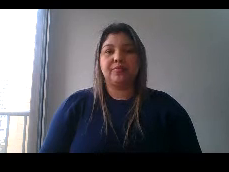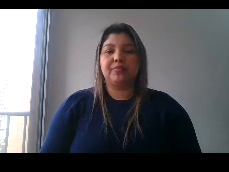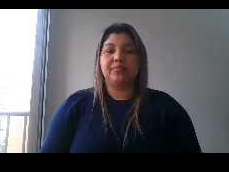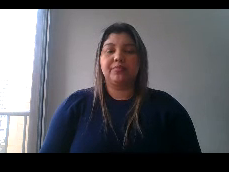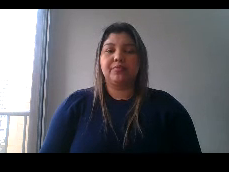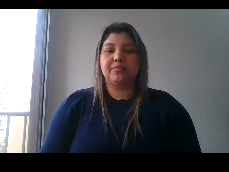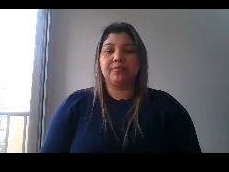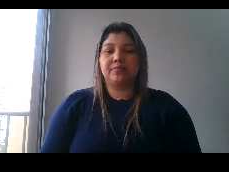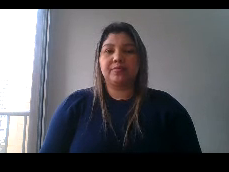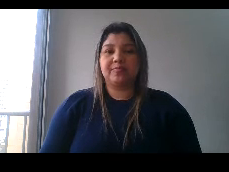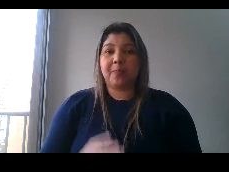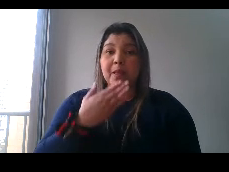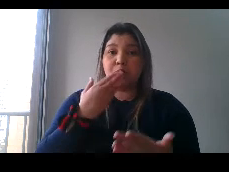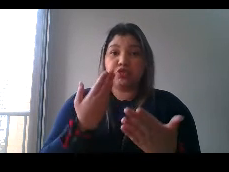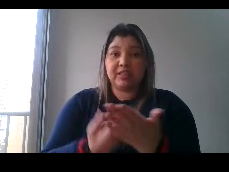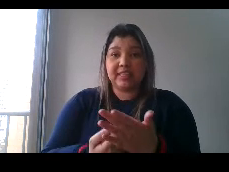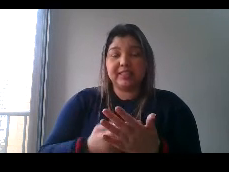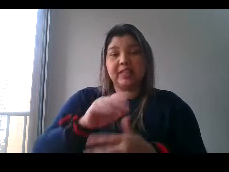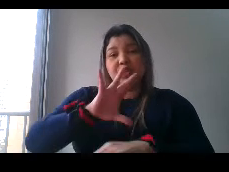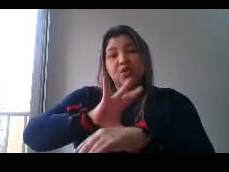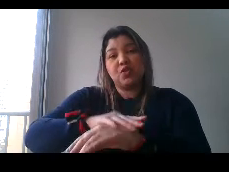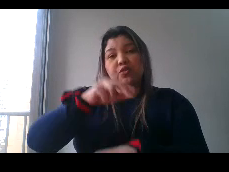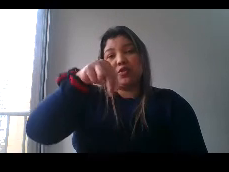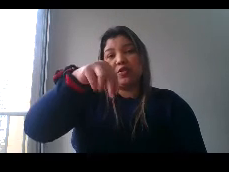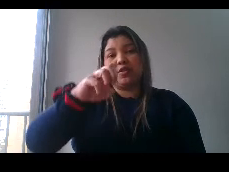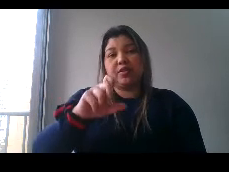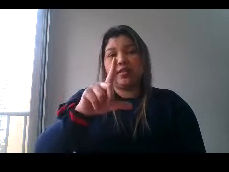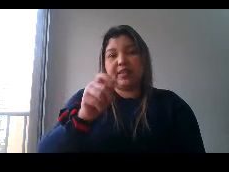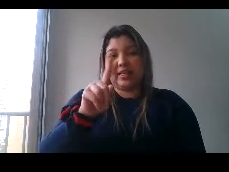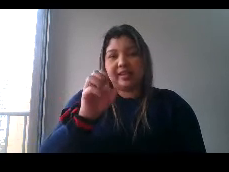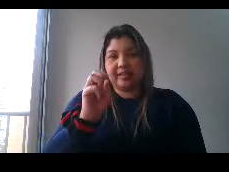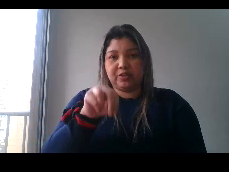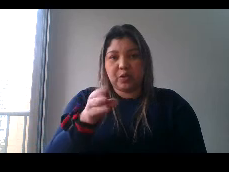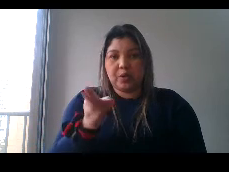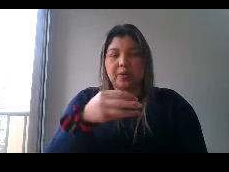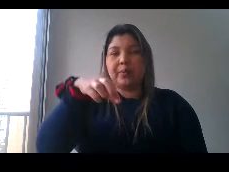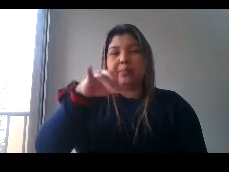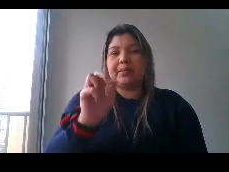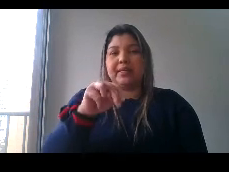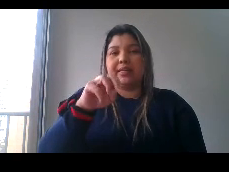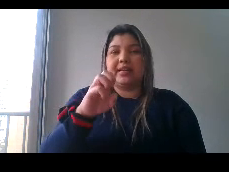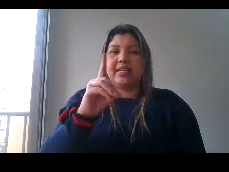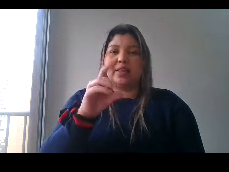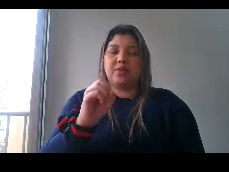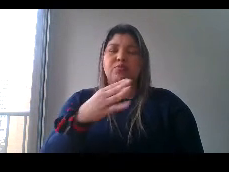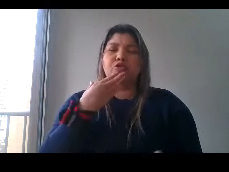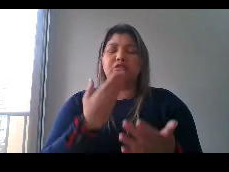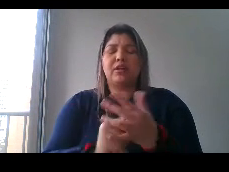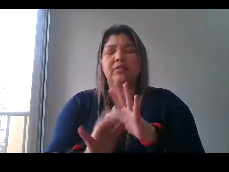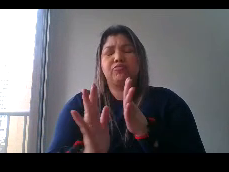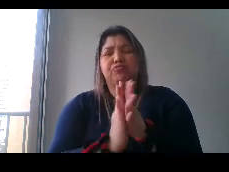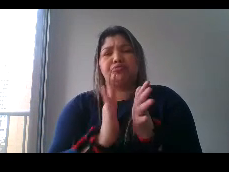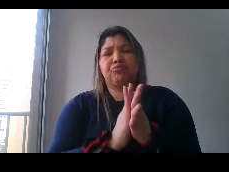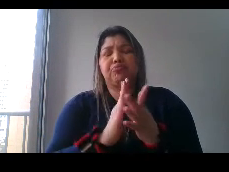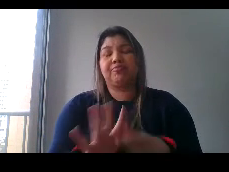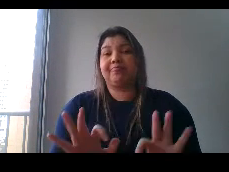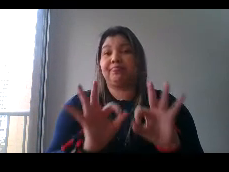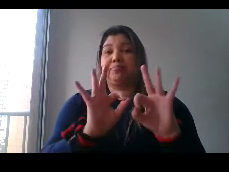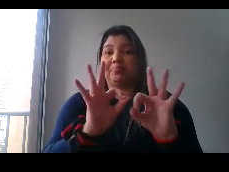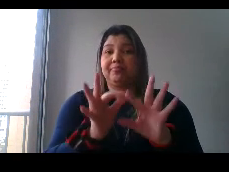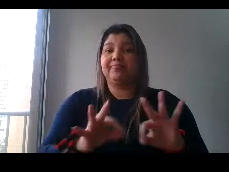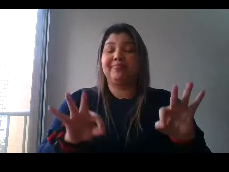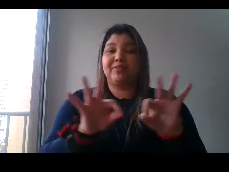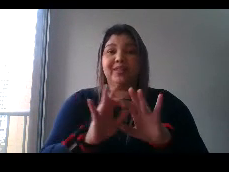Muchas gracias, doctor Nelson Pinedo, por el conocimiento tan valioso que nos has aportado. A todas las personas que en estos momentos